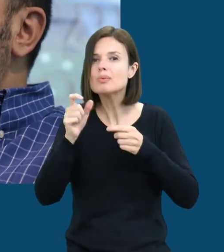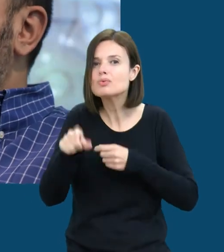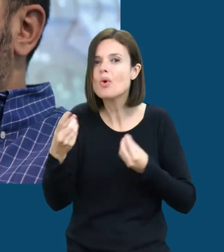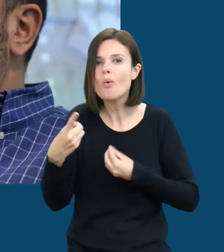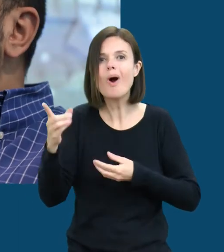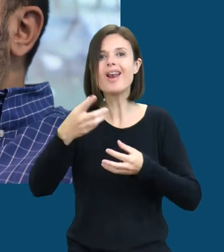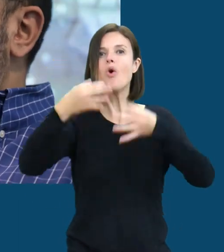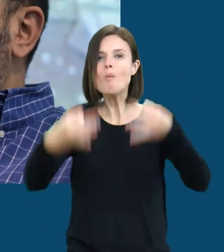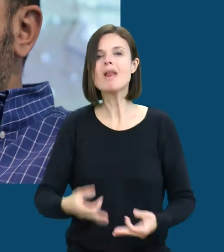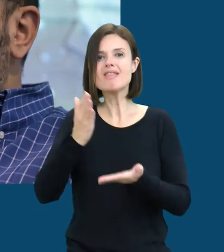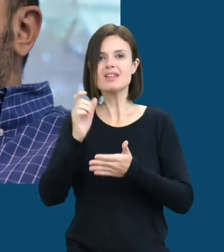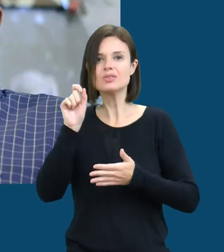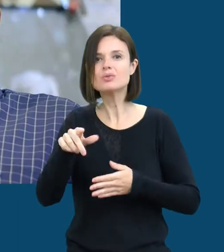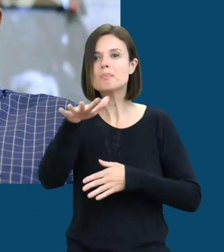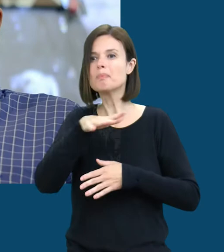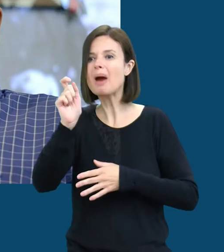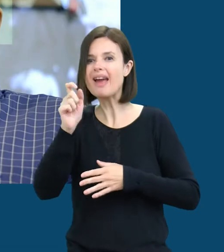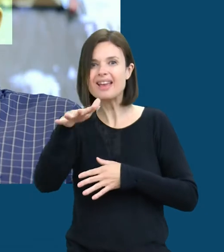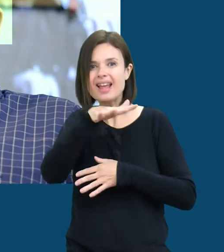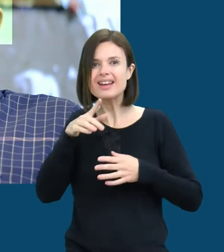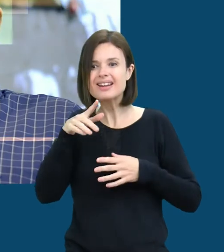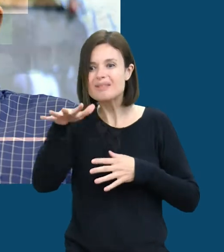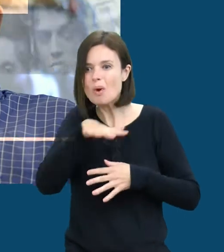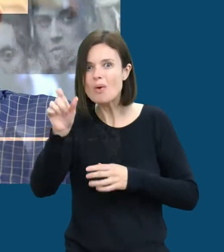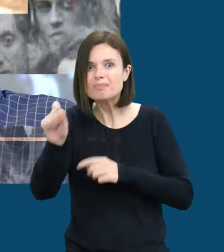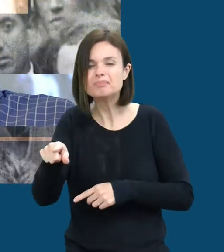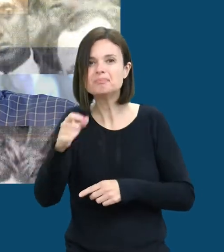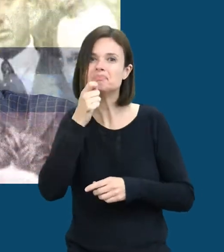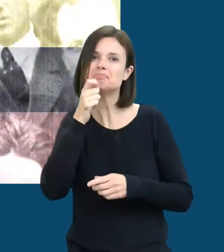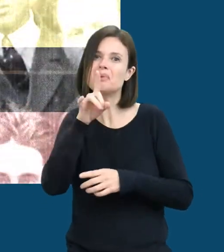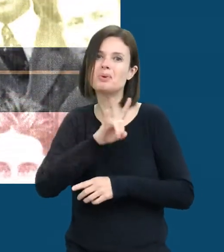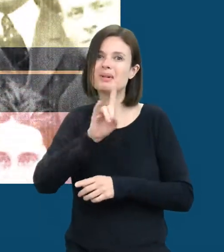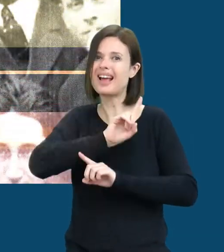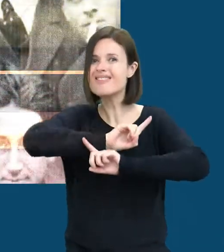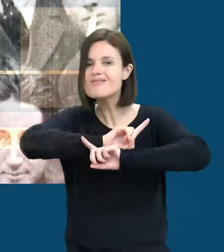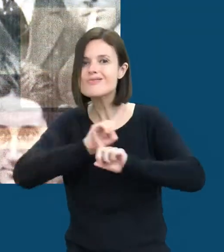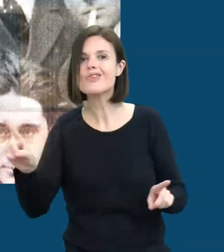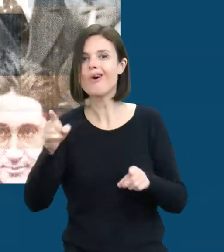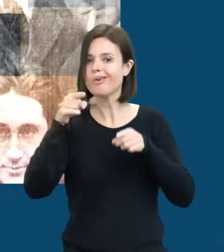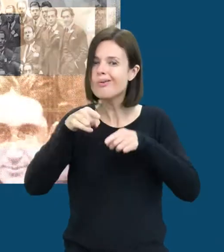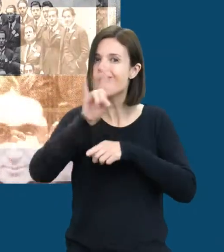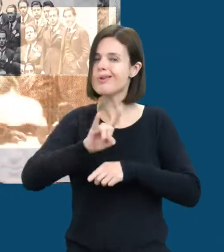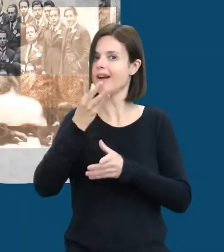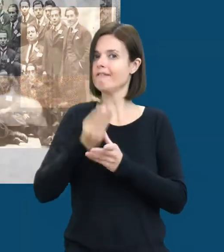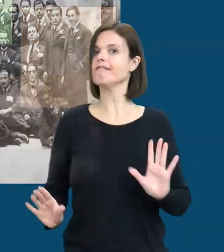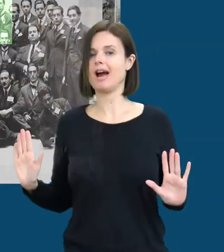hacer cumplir derechos a la población. Y en el momento en que no lo haga, está fallando en la función para que fue creada.